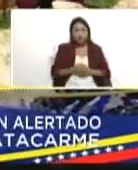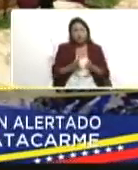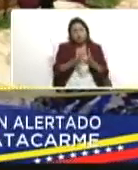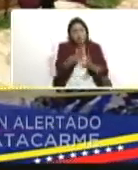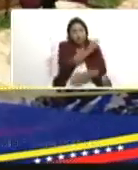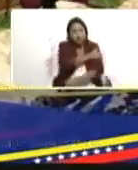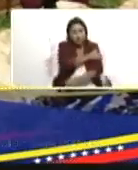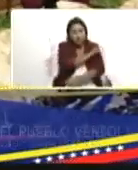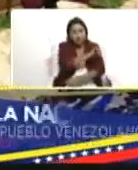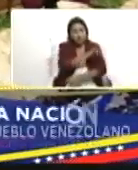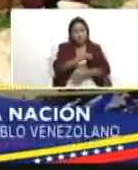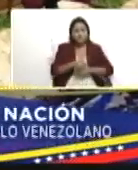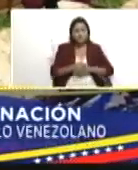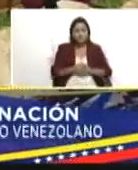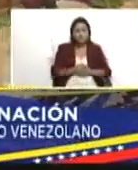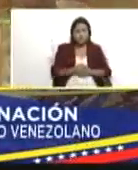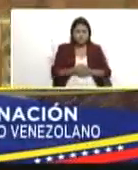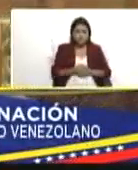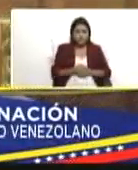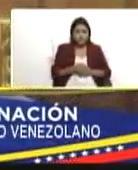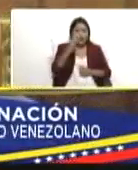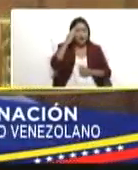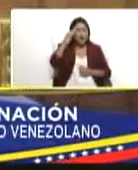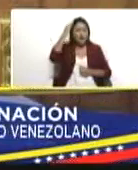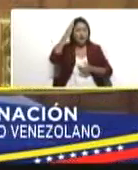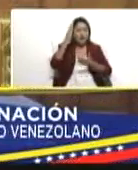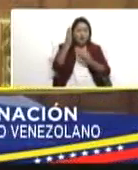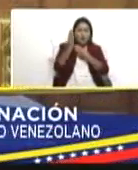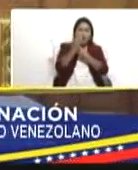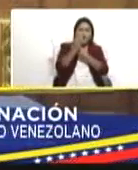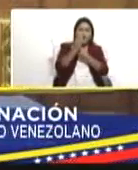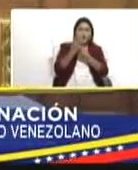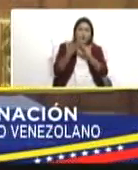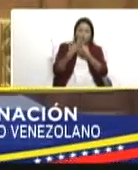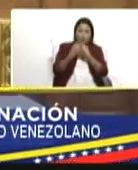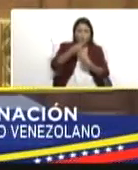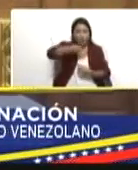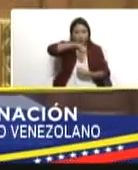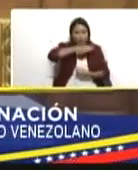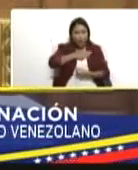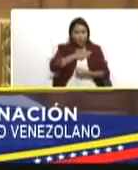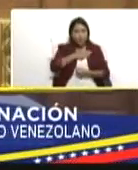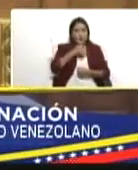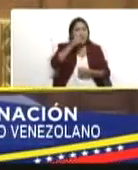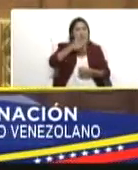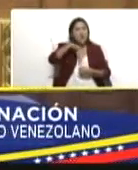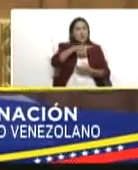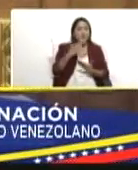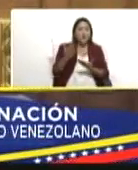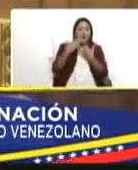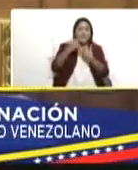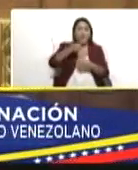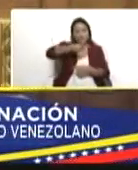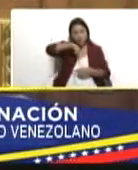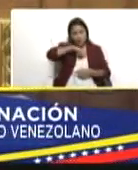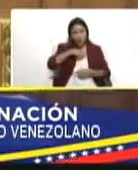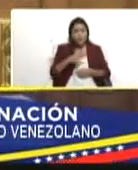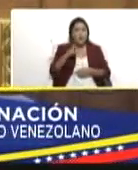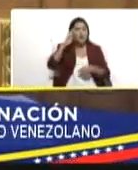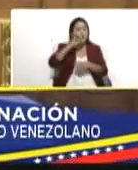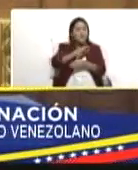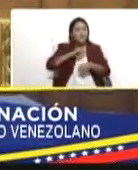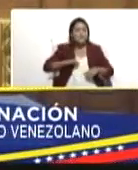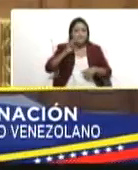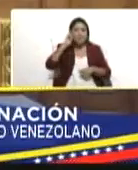intentaren Dios con nosotros el pueblo con nosotros la Fuerza Armada